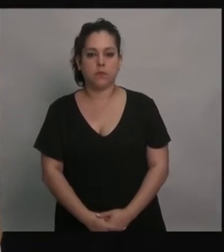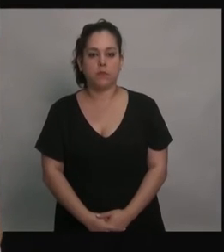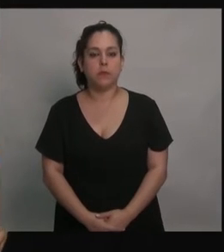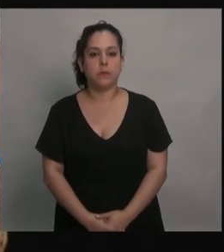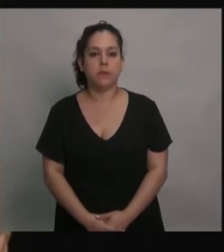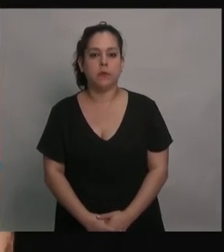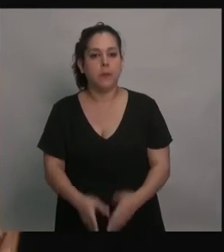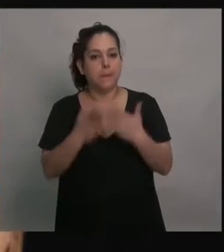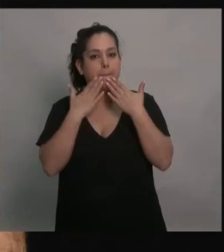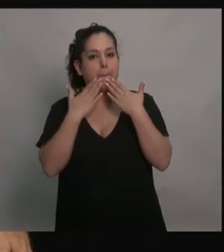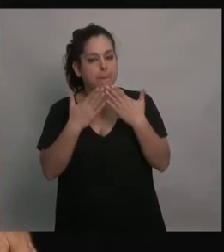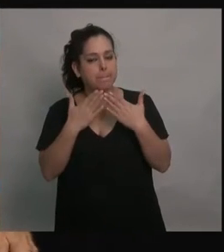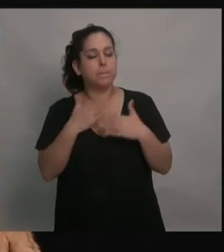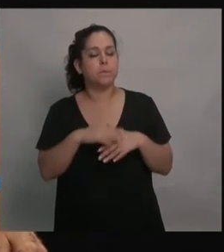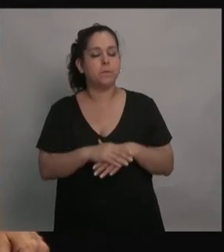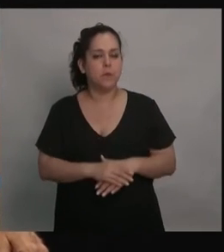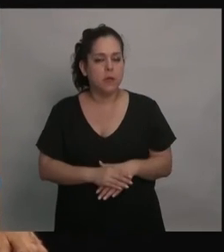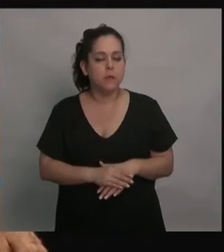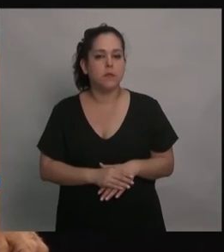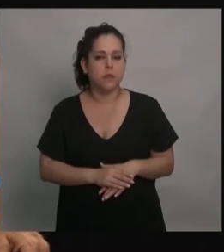Muchas gracias, Gerardo. Y